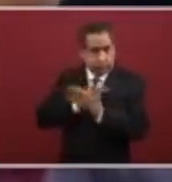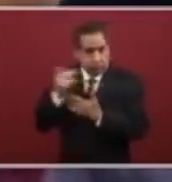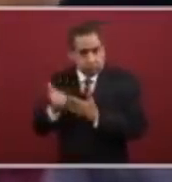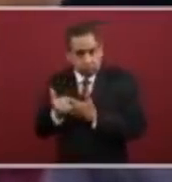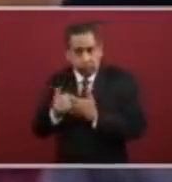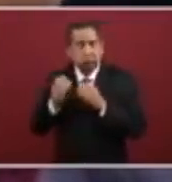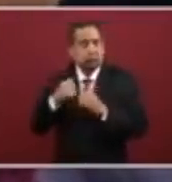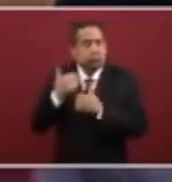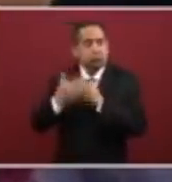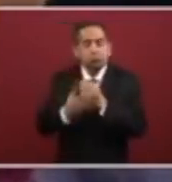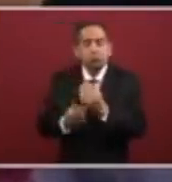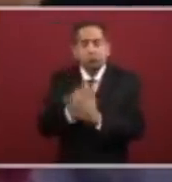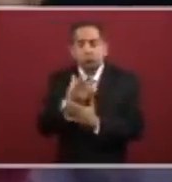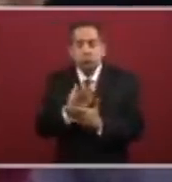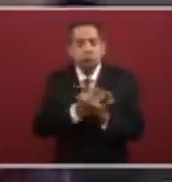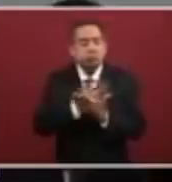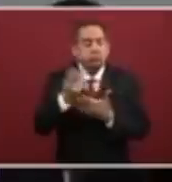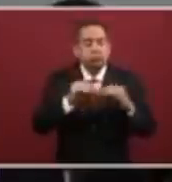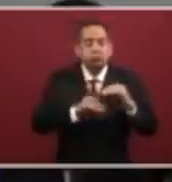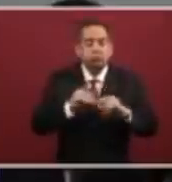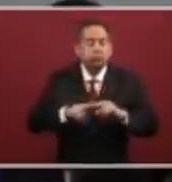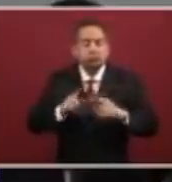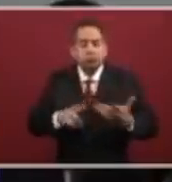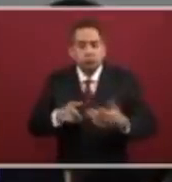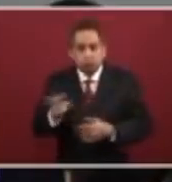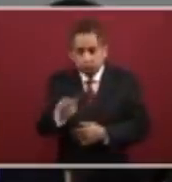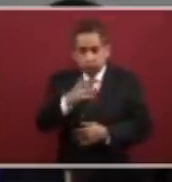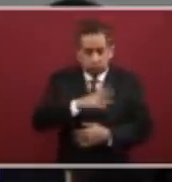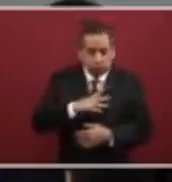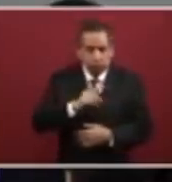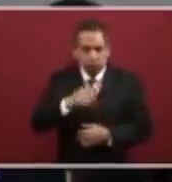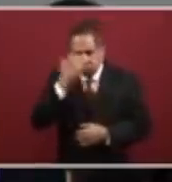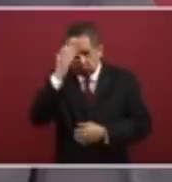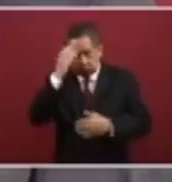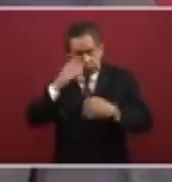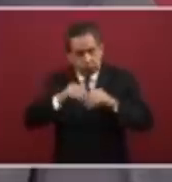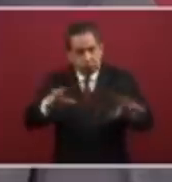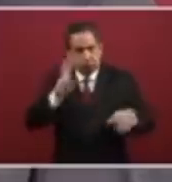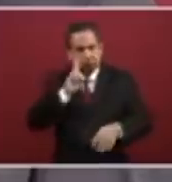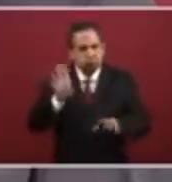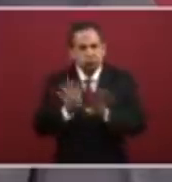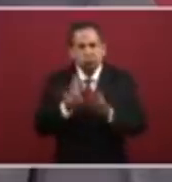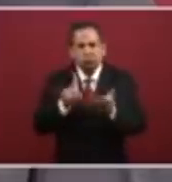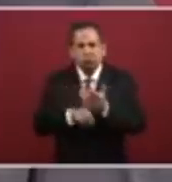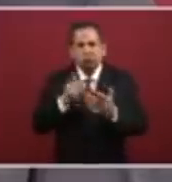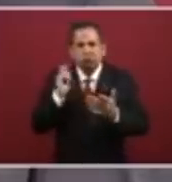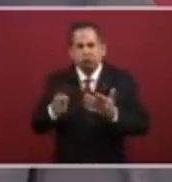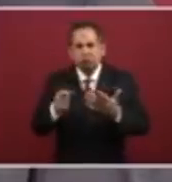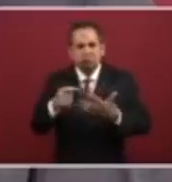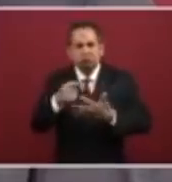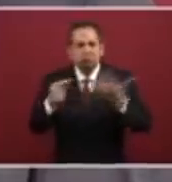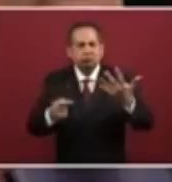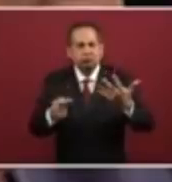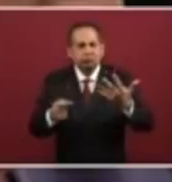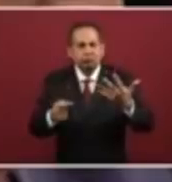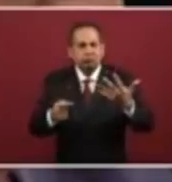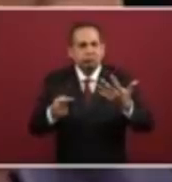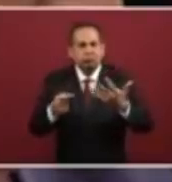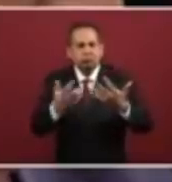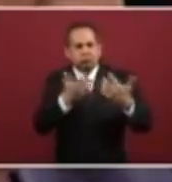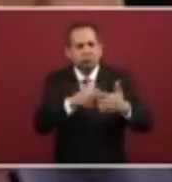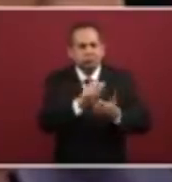me imagino que era parte de ello. Quiero saber si ya existe y si lo podemos conocer, qué características va a tener esta